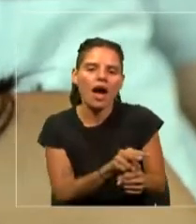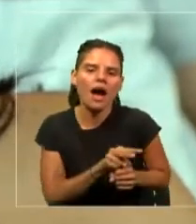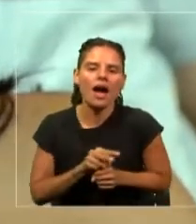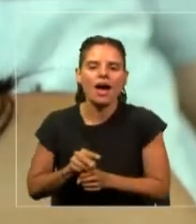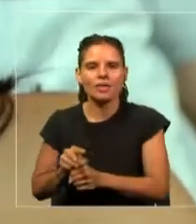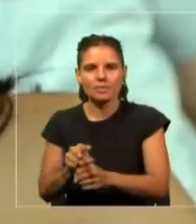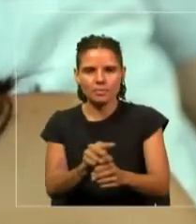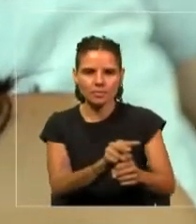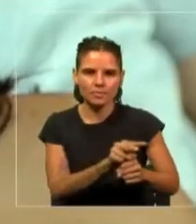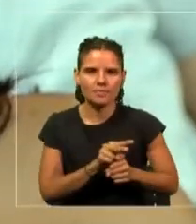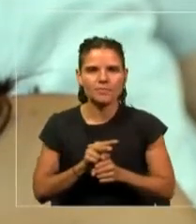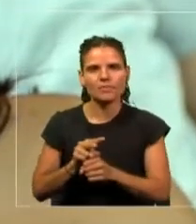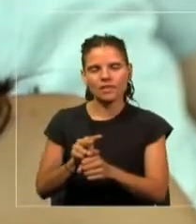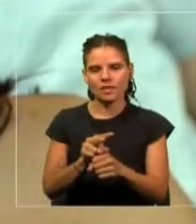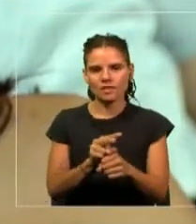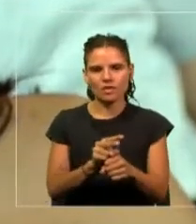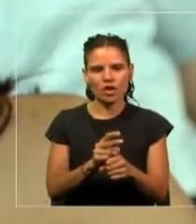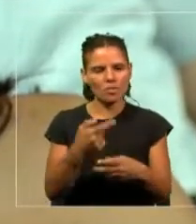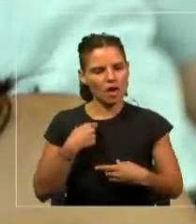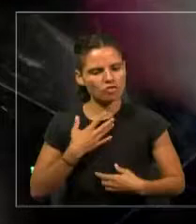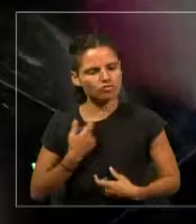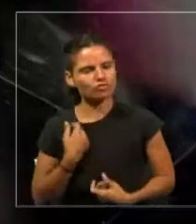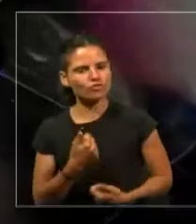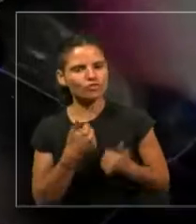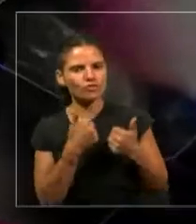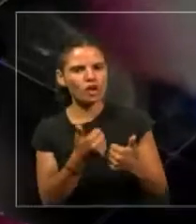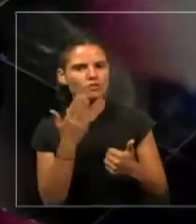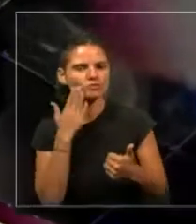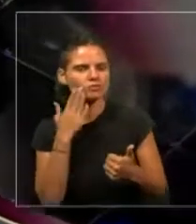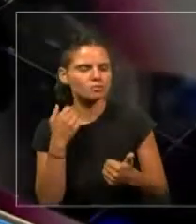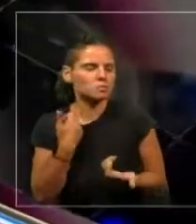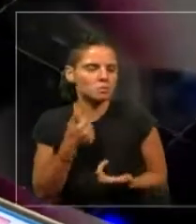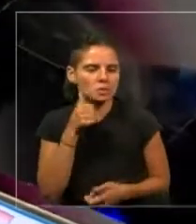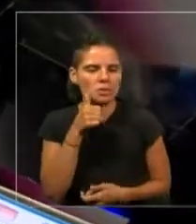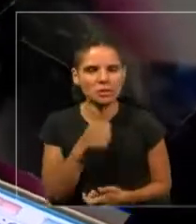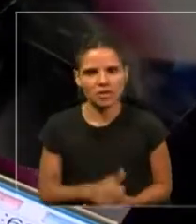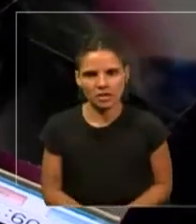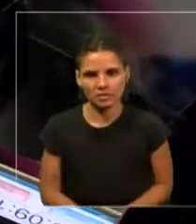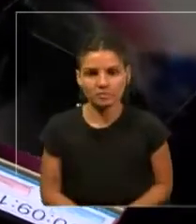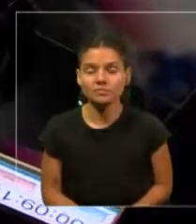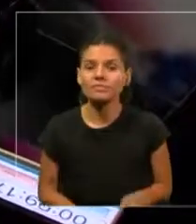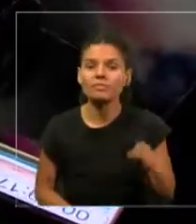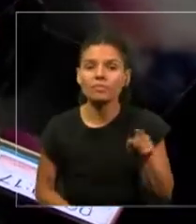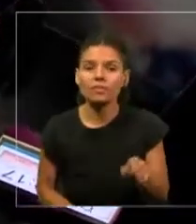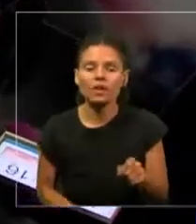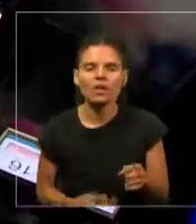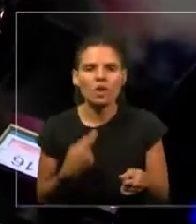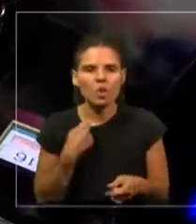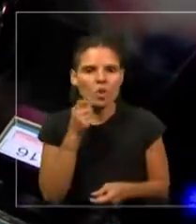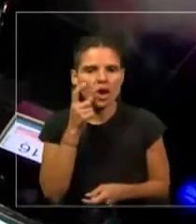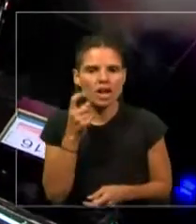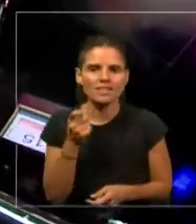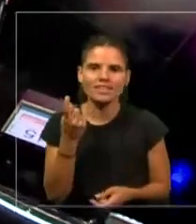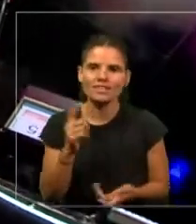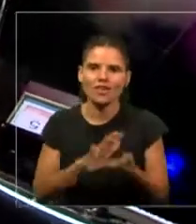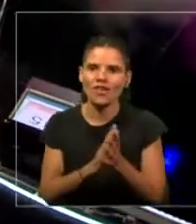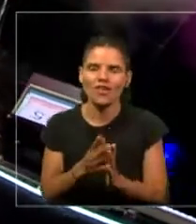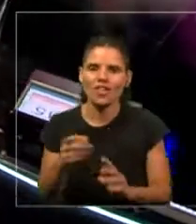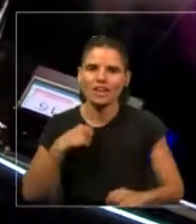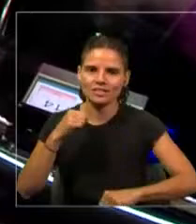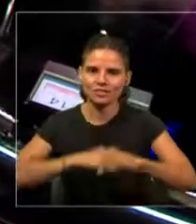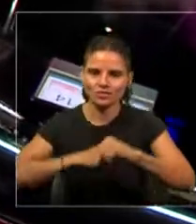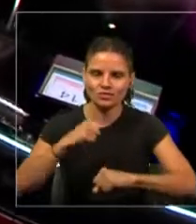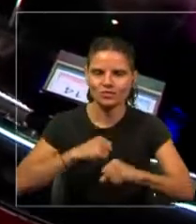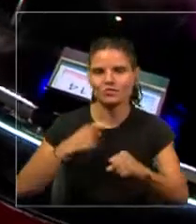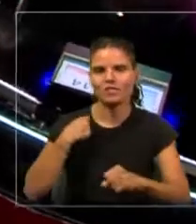administración hacia un bienestar de nuestro cotidiano, ¿no es cierto? Y como lo que caracteriza a la industria numérica es su extrema